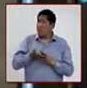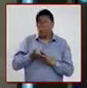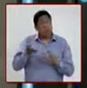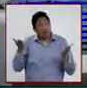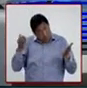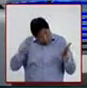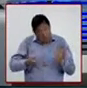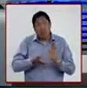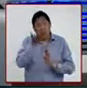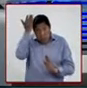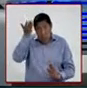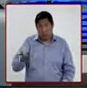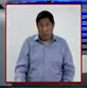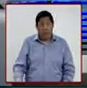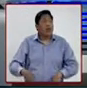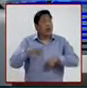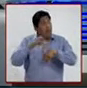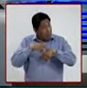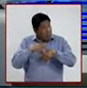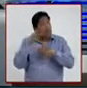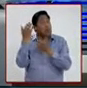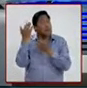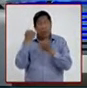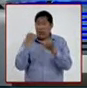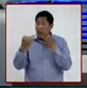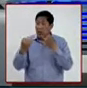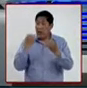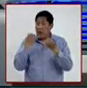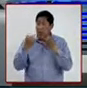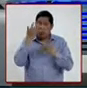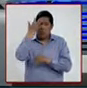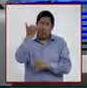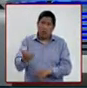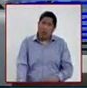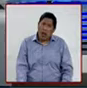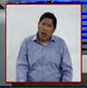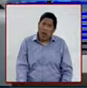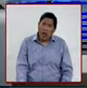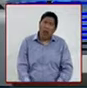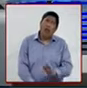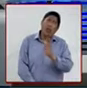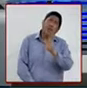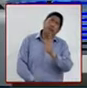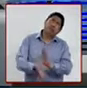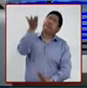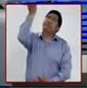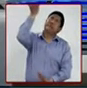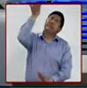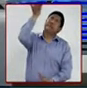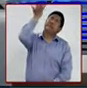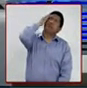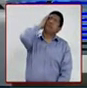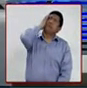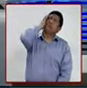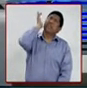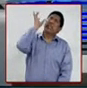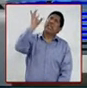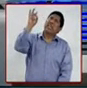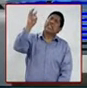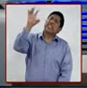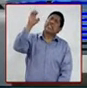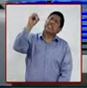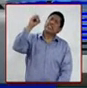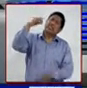Pero ha subido. Pero ha subido. Que la papa, se está esperando un informe del por qué también el precio está sobre las nubes, en 70 la